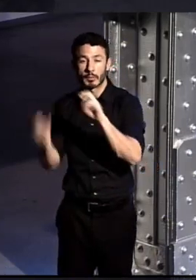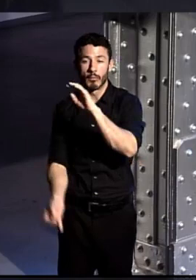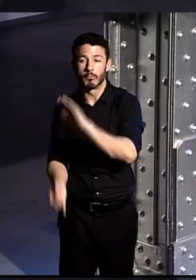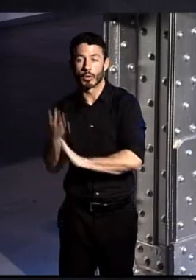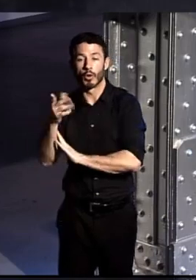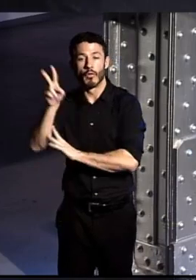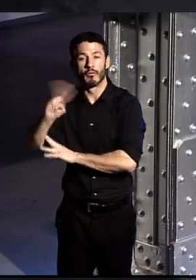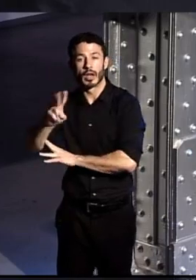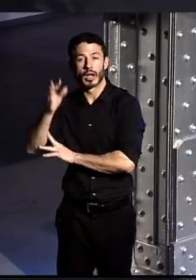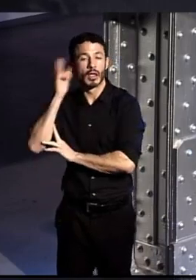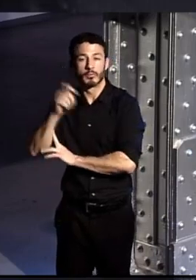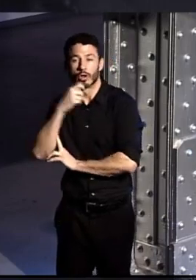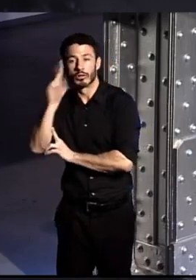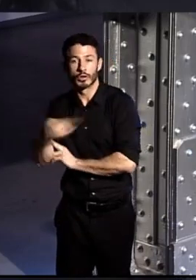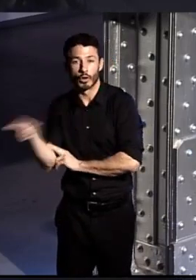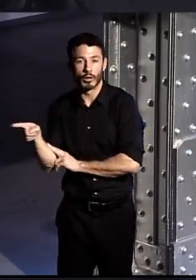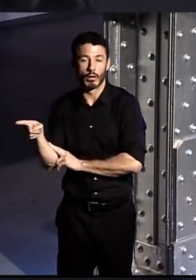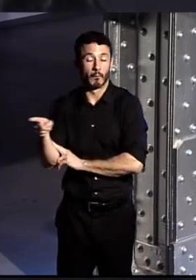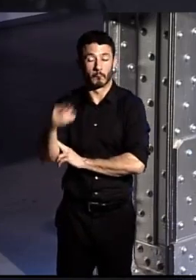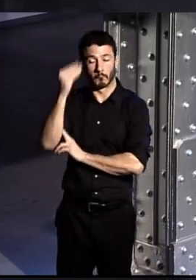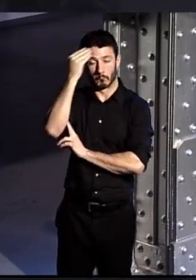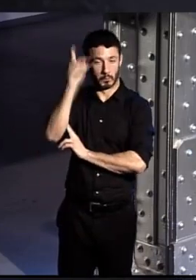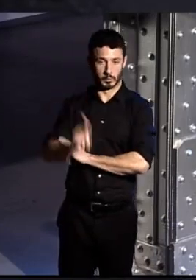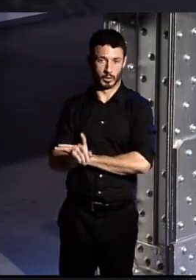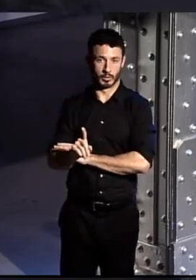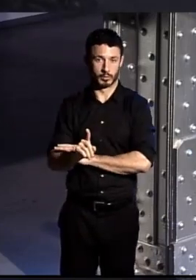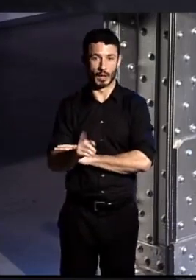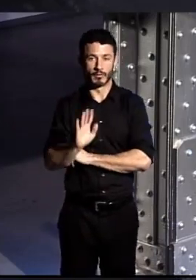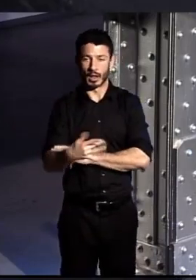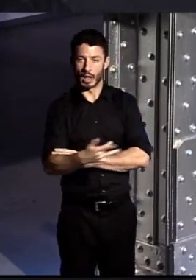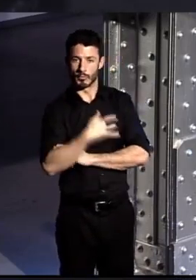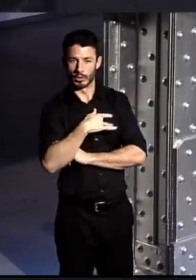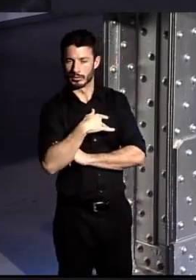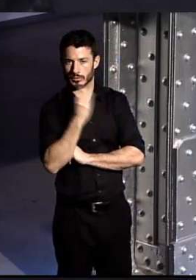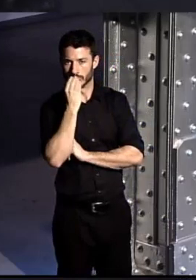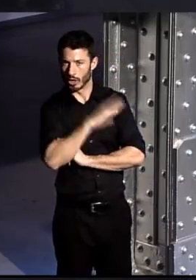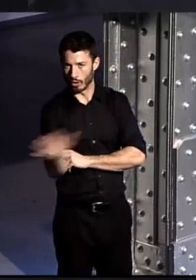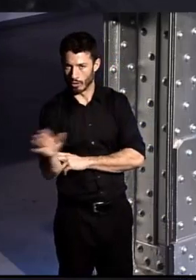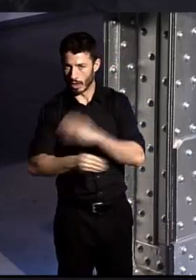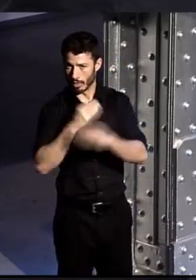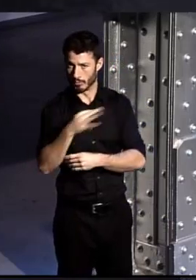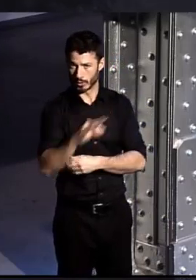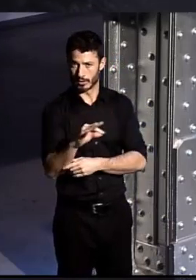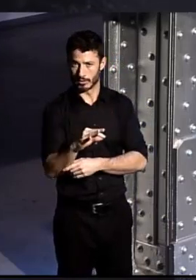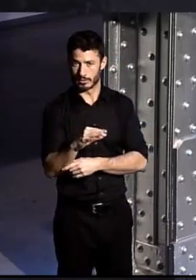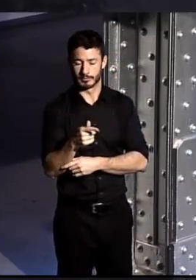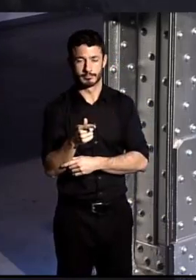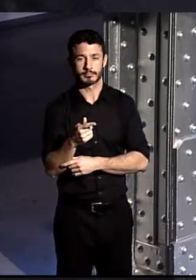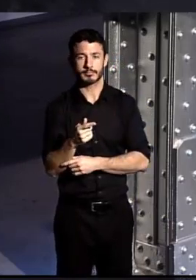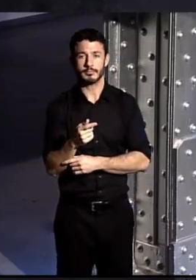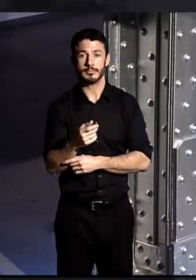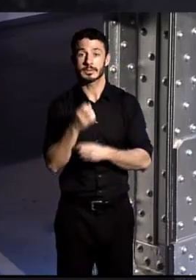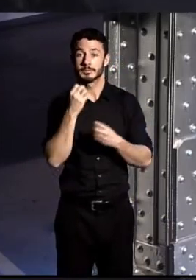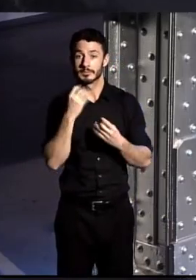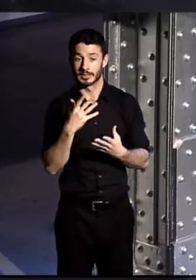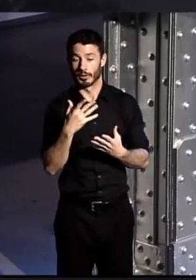al Sí, final. no, Pues... esto porque el amor está muy bien, siempre los actos de amor siempre son lo mejor que se puede hacer. Y esto está resultando un acto de amor, pero... Se ha adoptado a Un Verne. acto